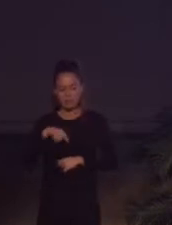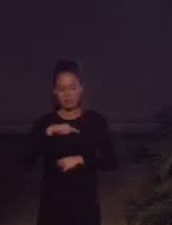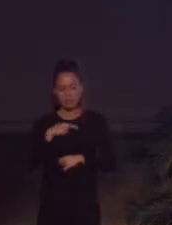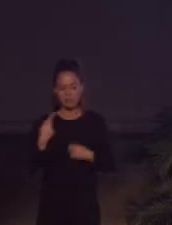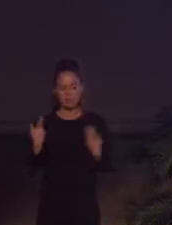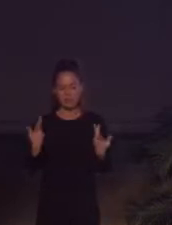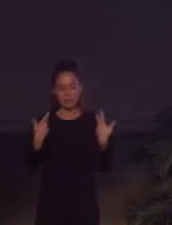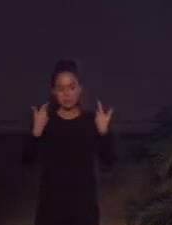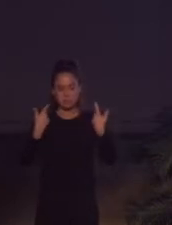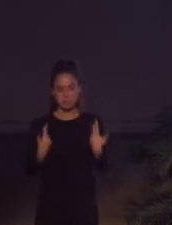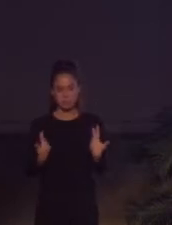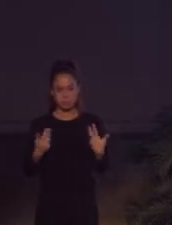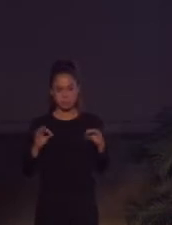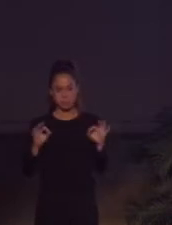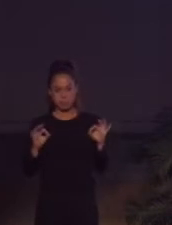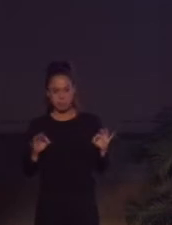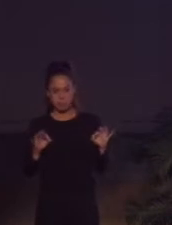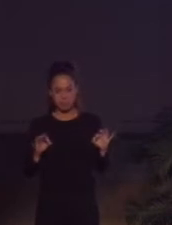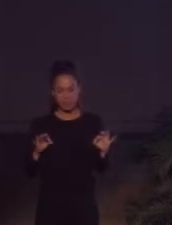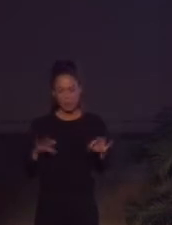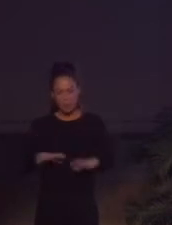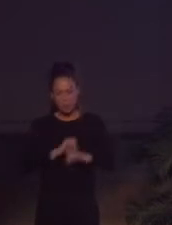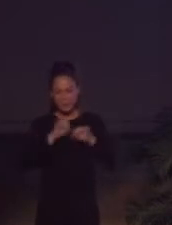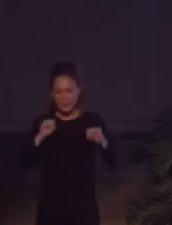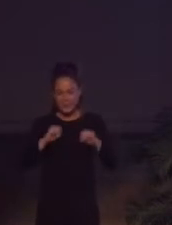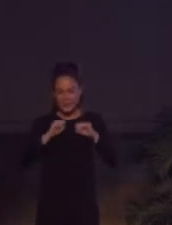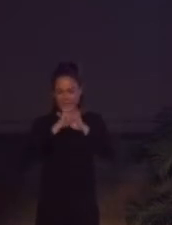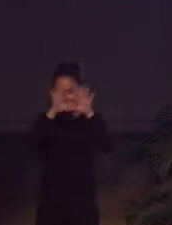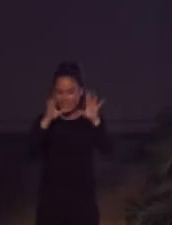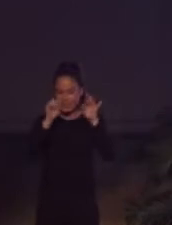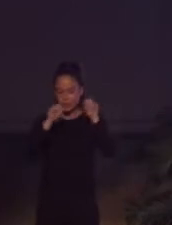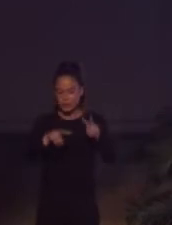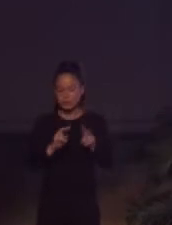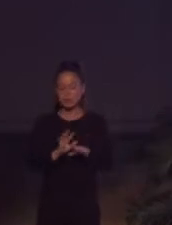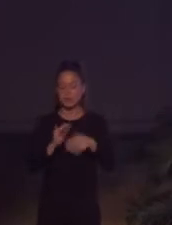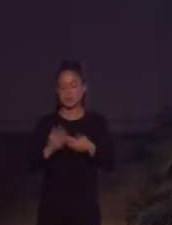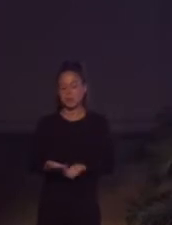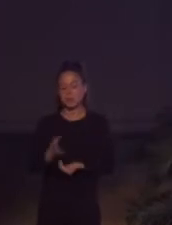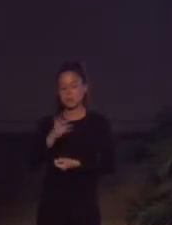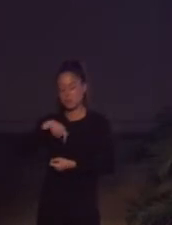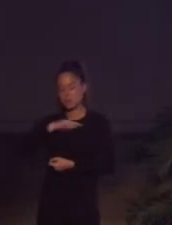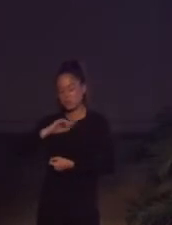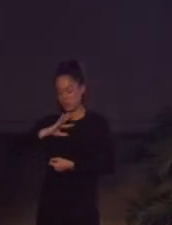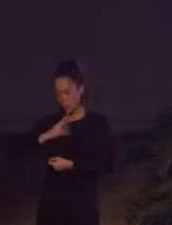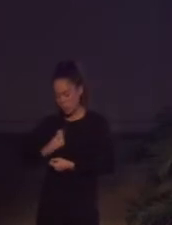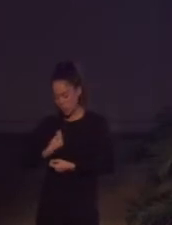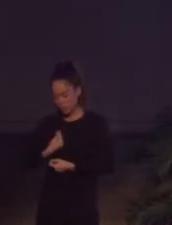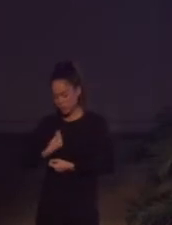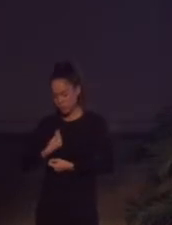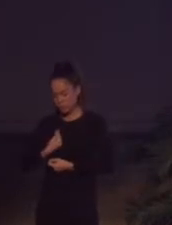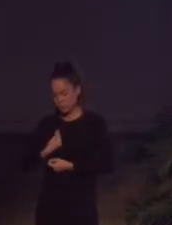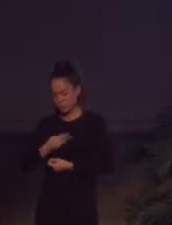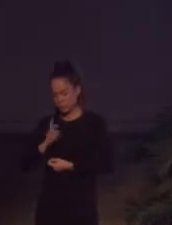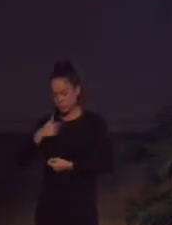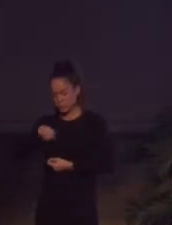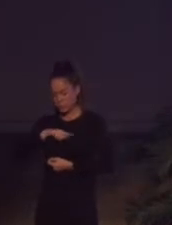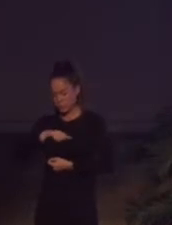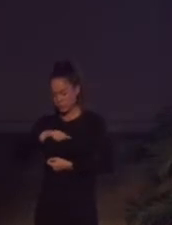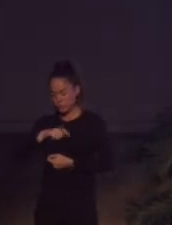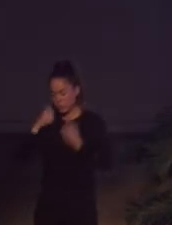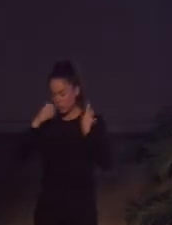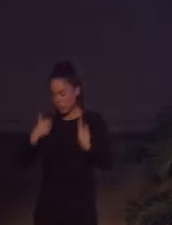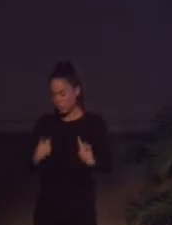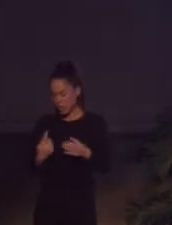¿no? Pero poco a poco fuimos entendiendo que si como queers habíamos sido alejadas de lo que era humano